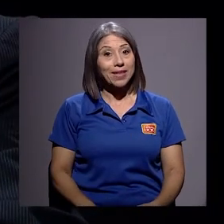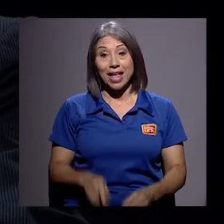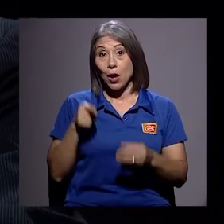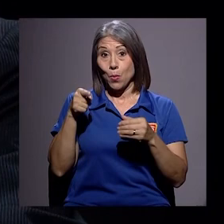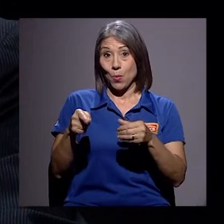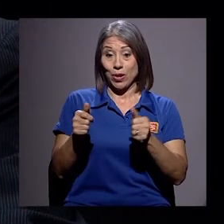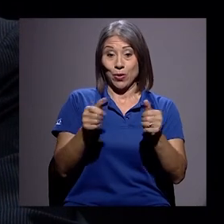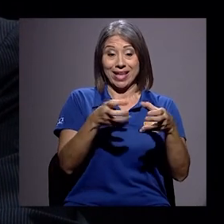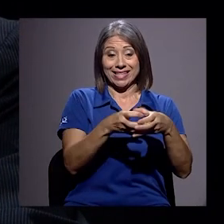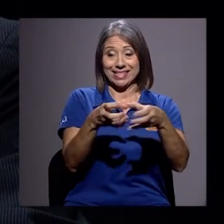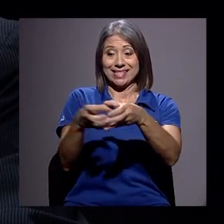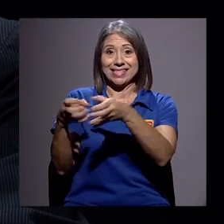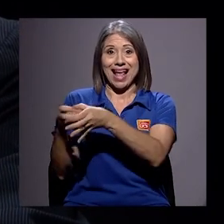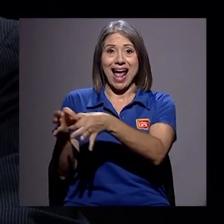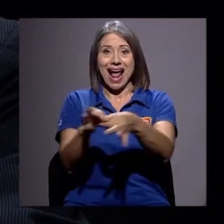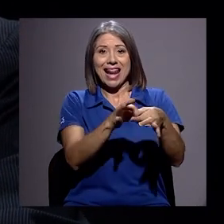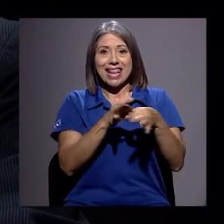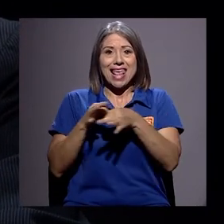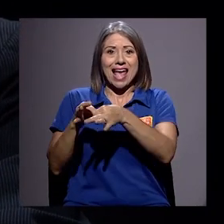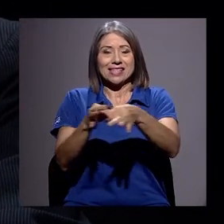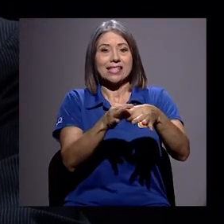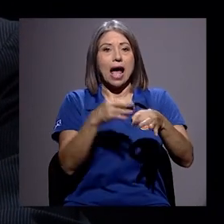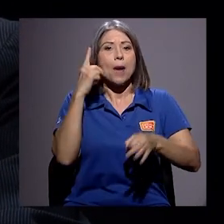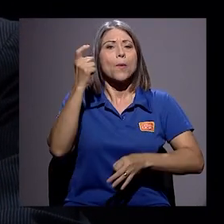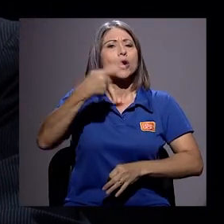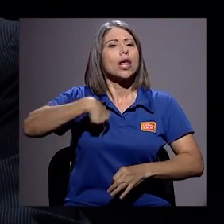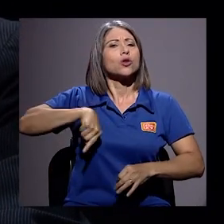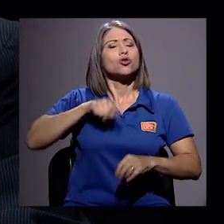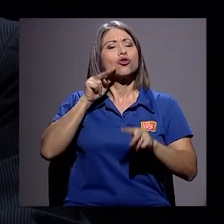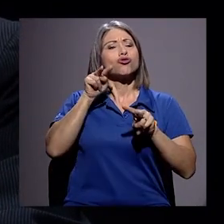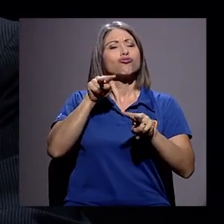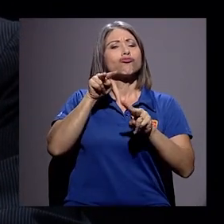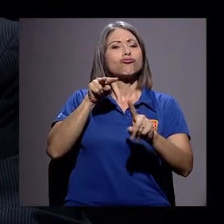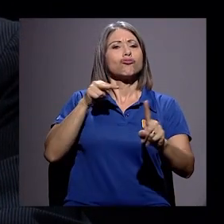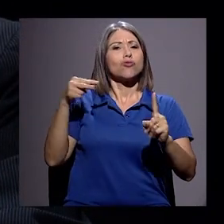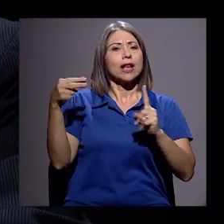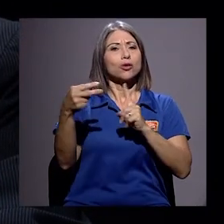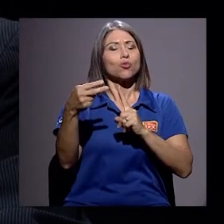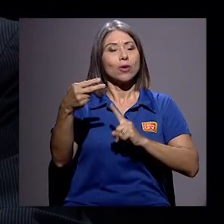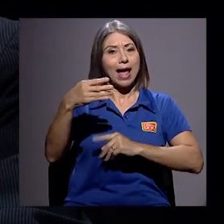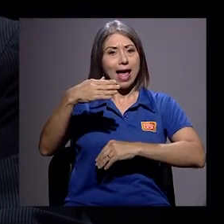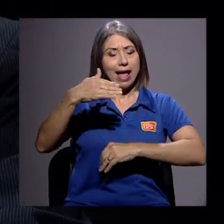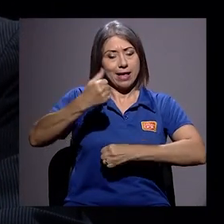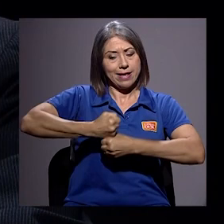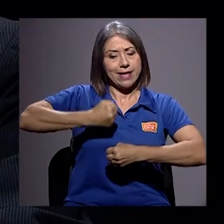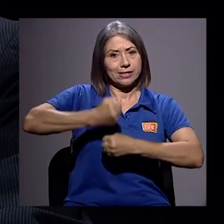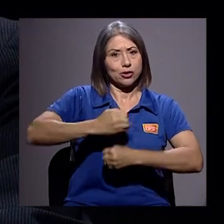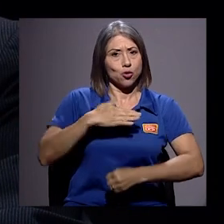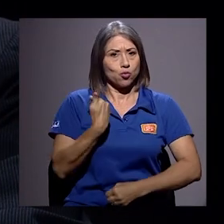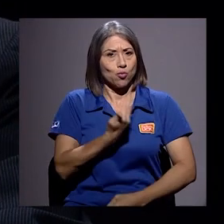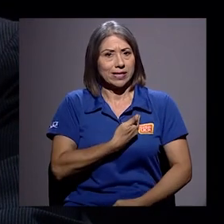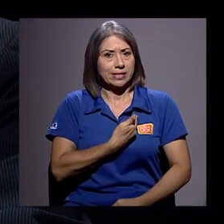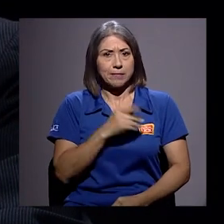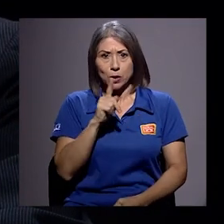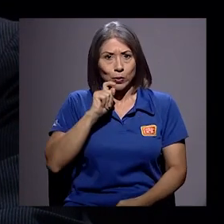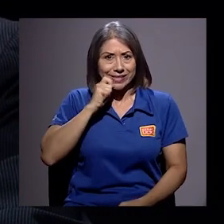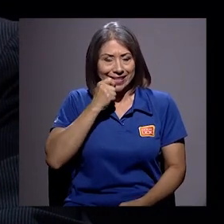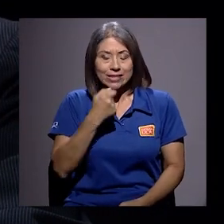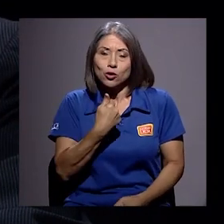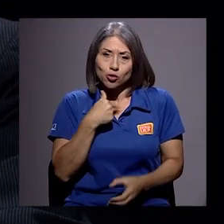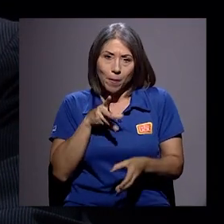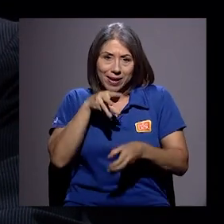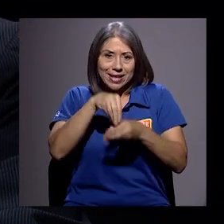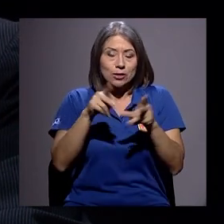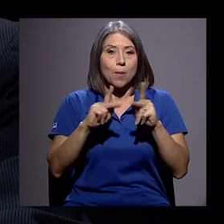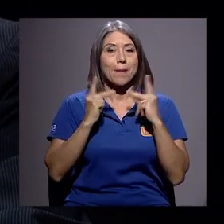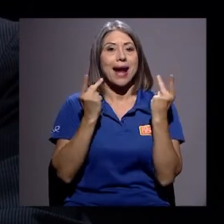alianza bien en realidad de una lectura que hemos hecho respecto de nuestra gestión yo no es un secreto yo pertenezco